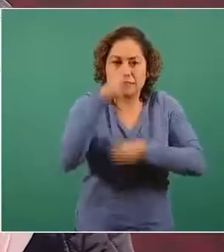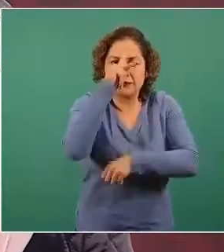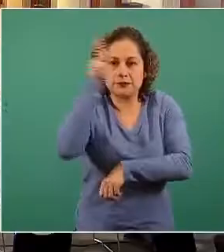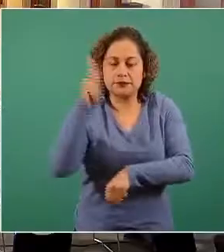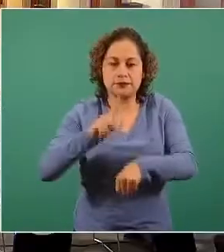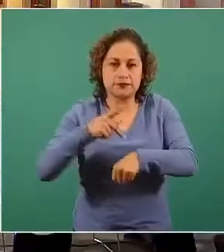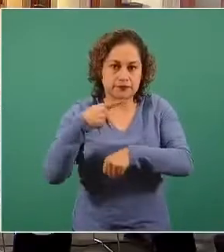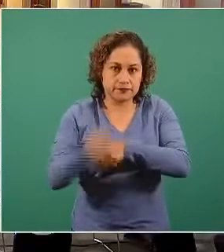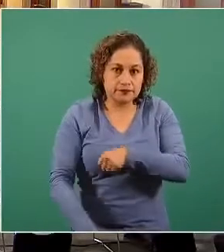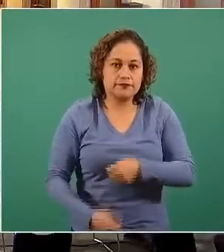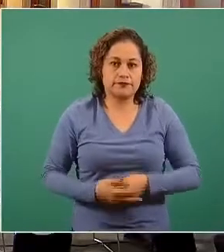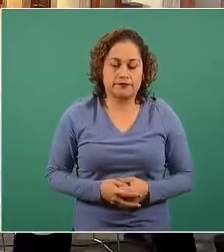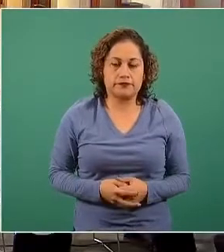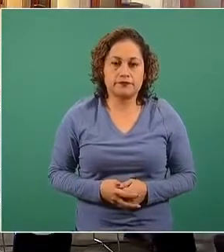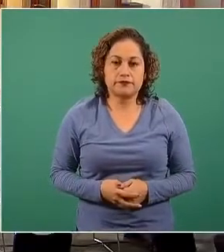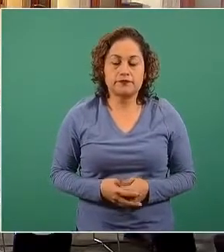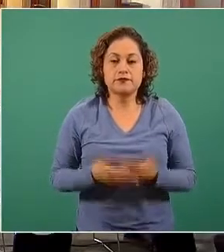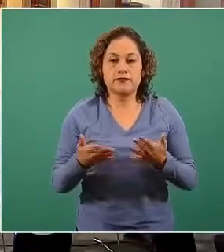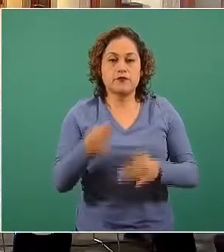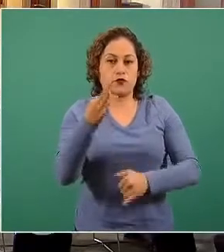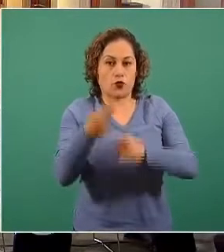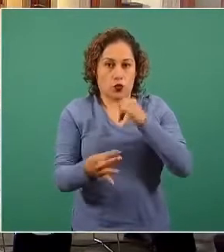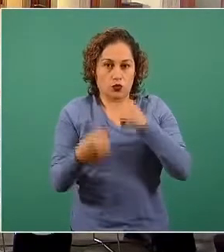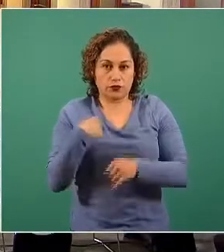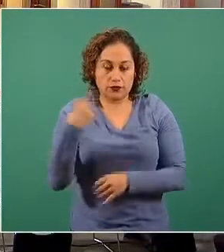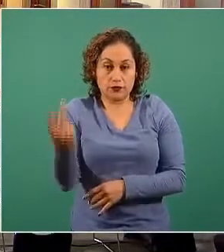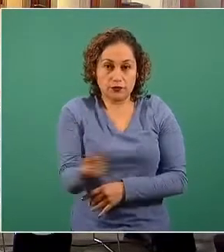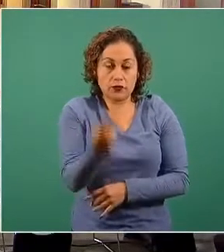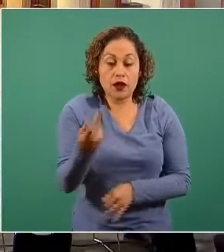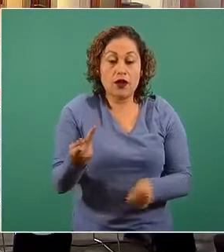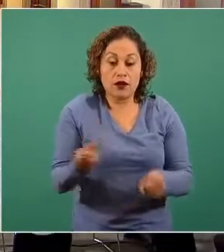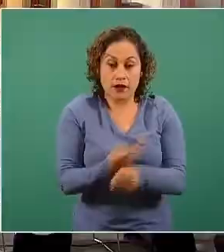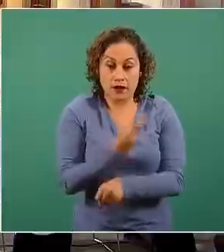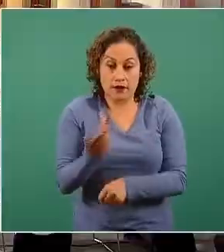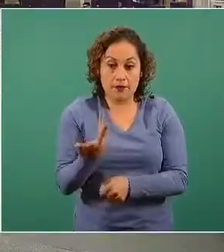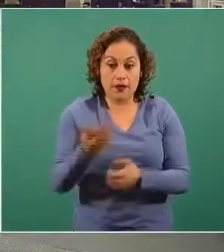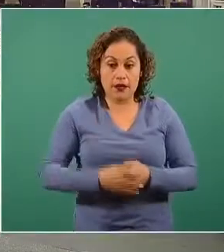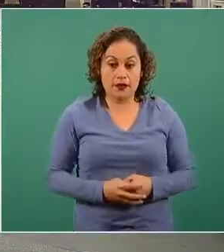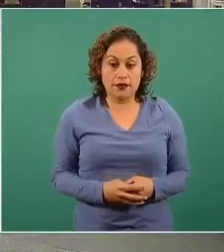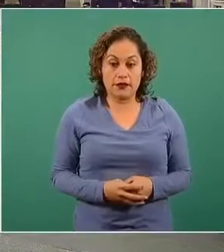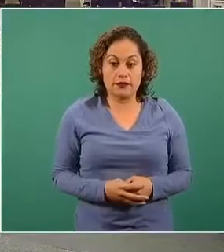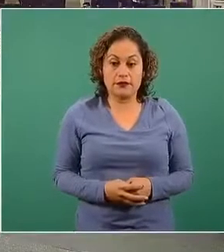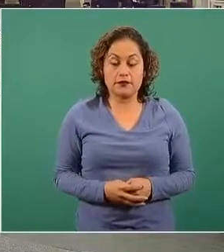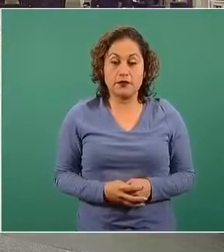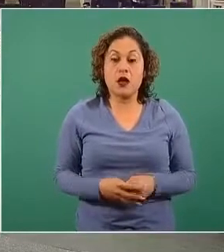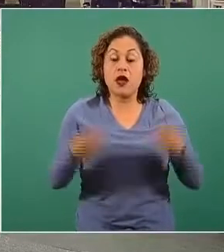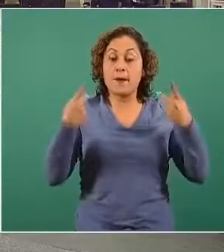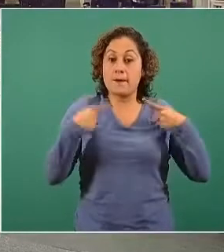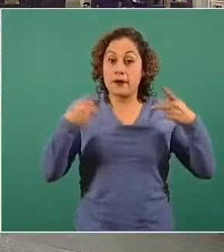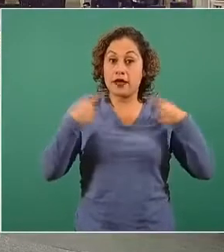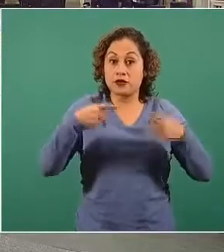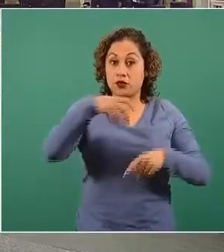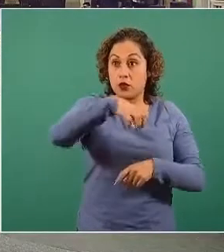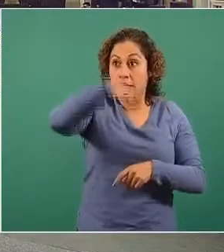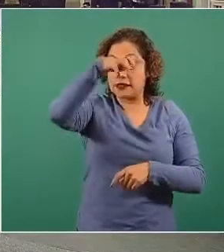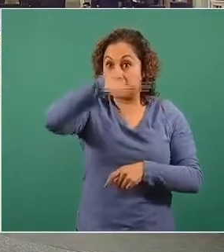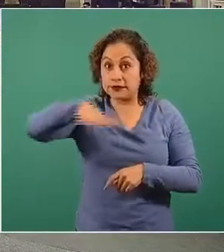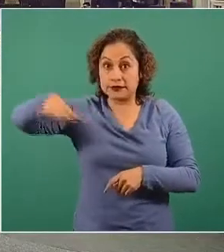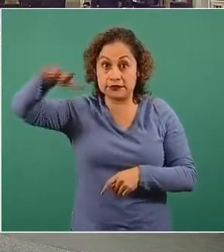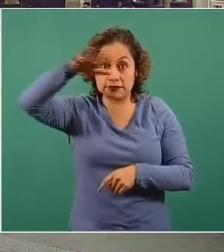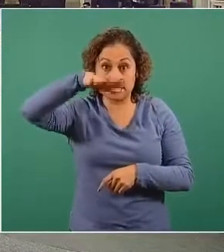en ese aspecto. Y ya por último preguntarle, el plan original decía que los adultos mayores iban a estar